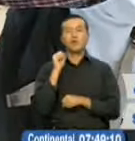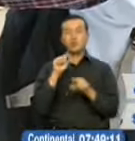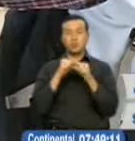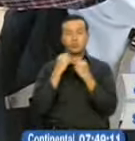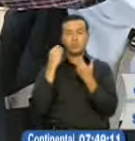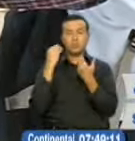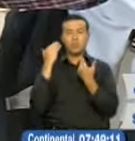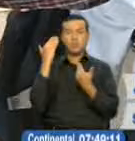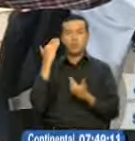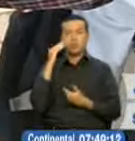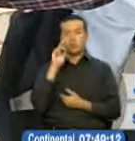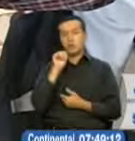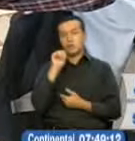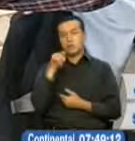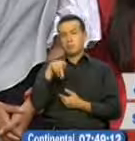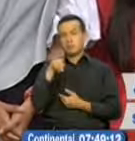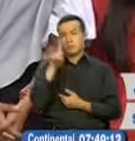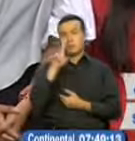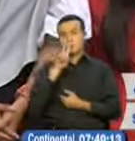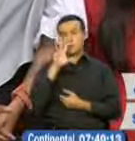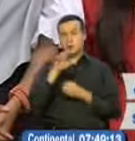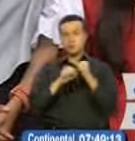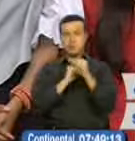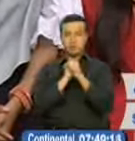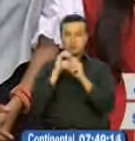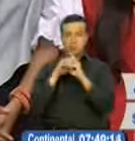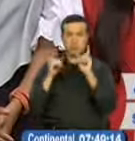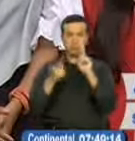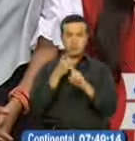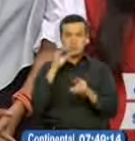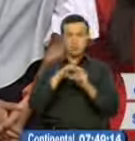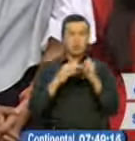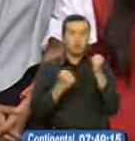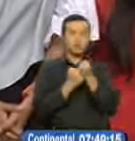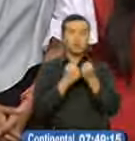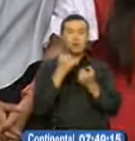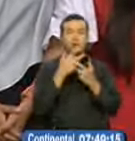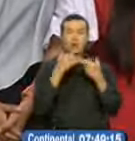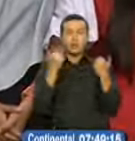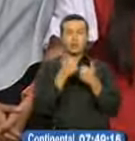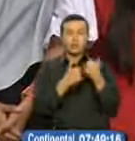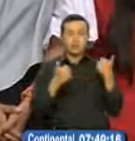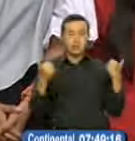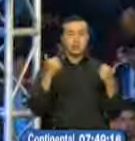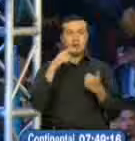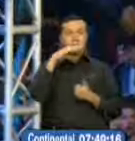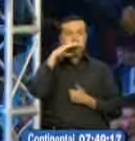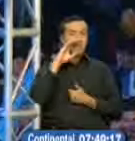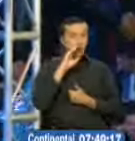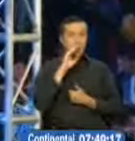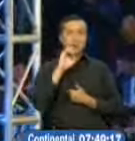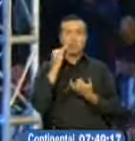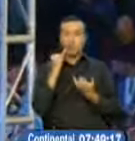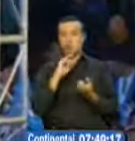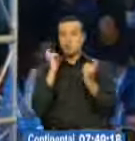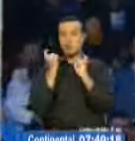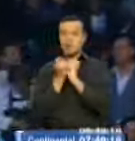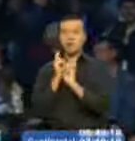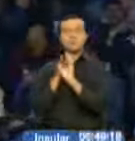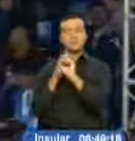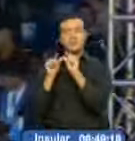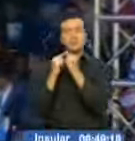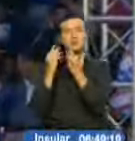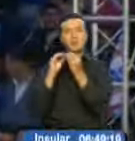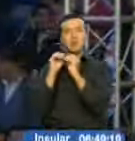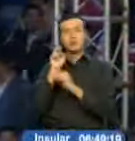el cual militó por más de 25 años. Durante la primera vuelta electoral apoyó al ex candidato presidencial Paco Moncayo. Sin embargo, ahora está vinculado al